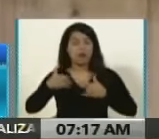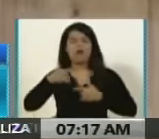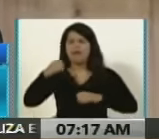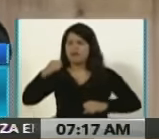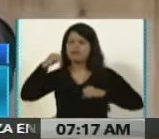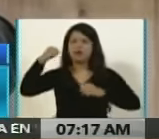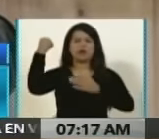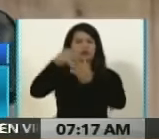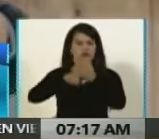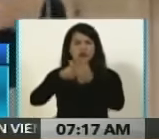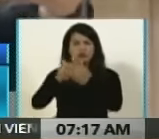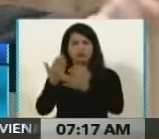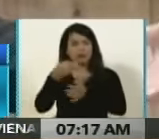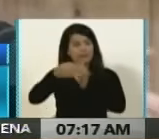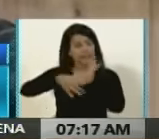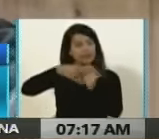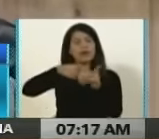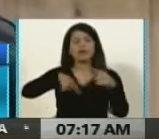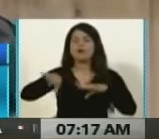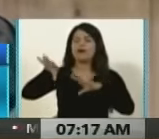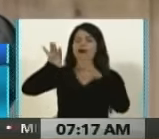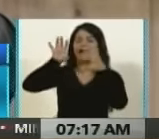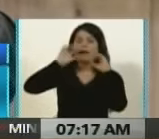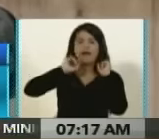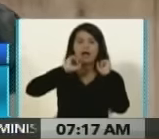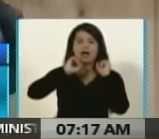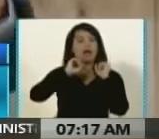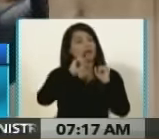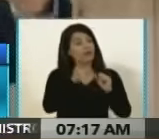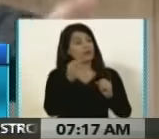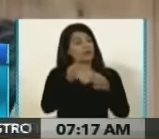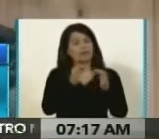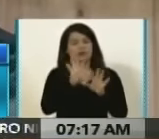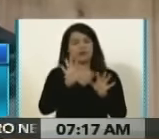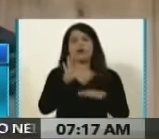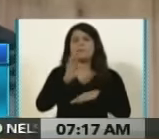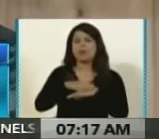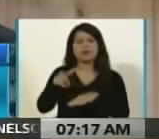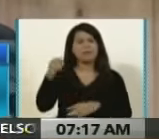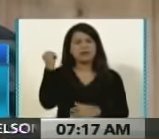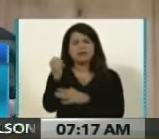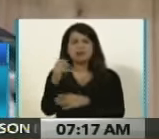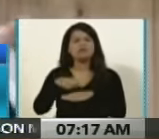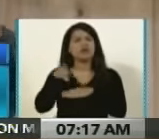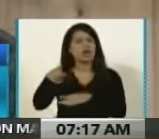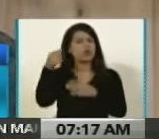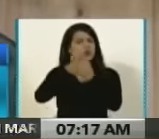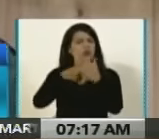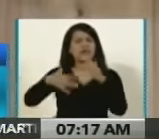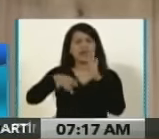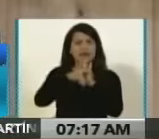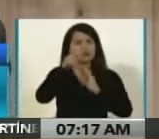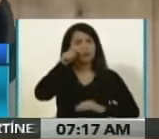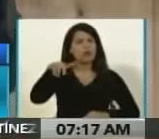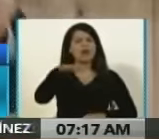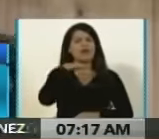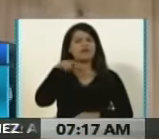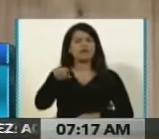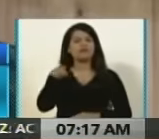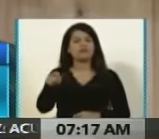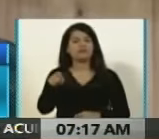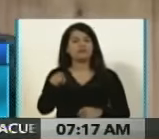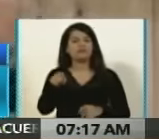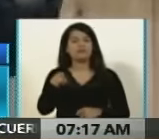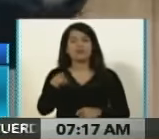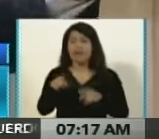de decir hoy. O sea, ¿por qué la represión de ese tiempo? ¿Por qué el asesinato de Fabricio? ¿Quién? O sea, la gente que asesinó